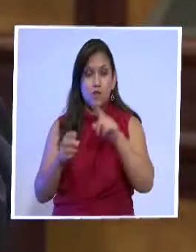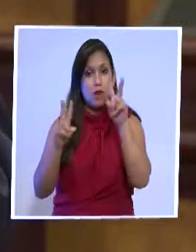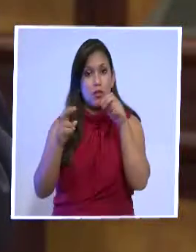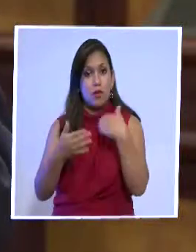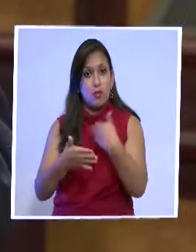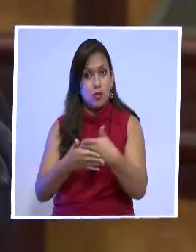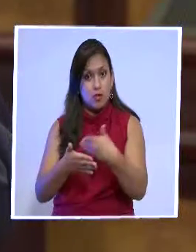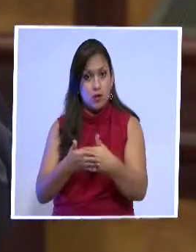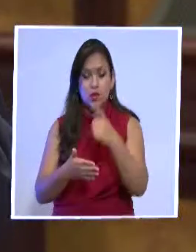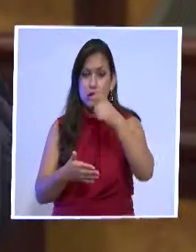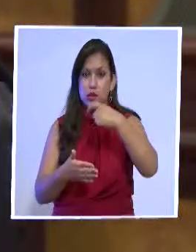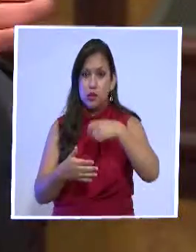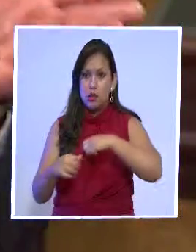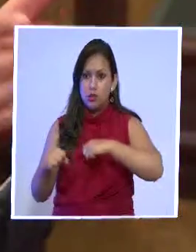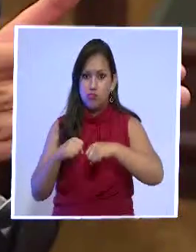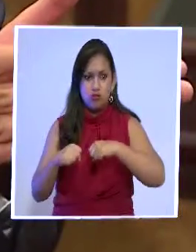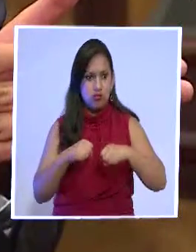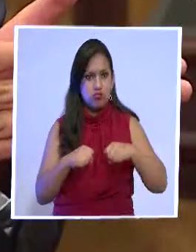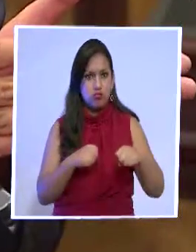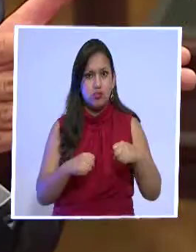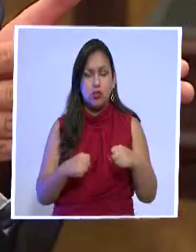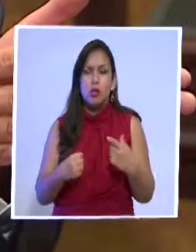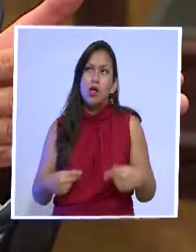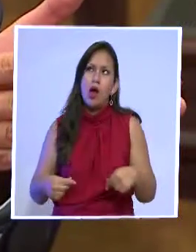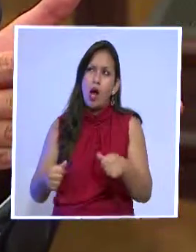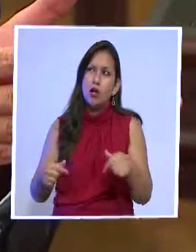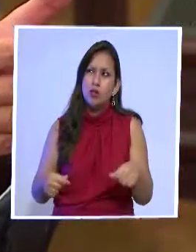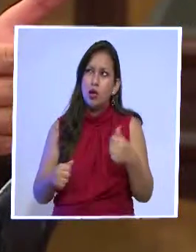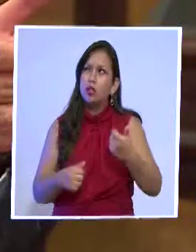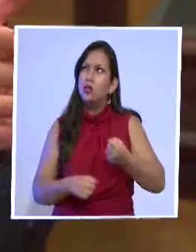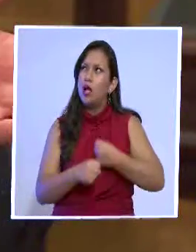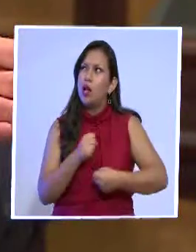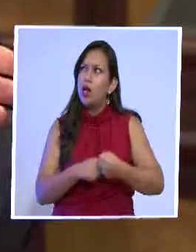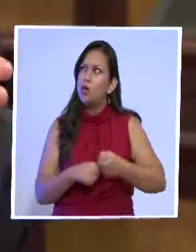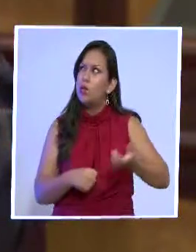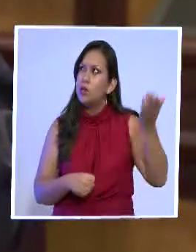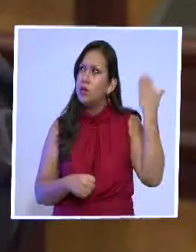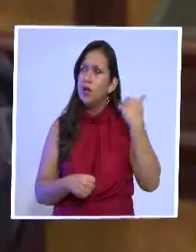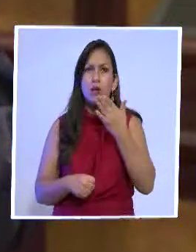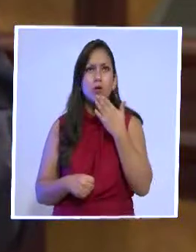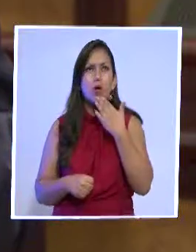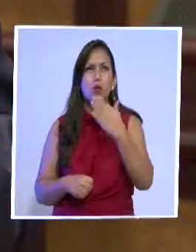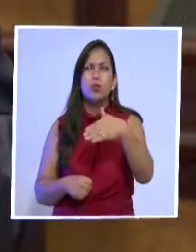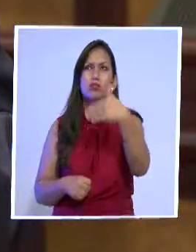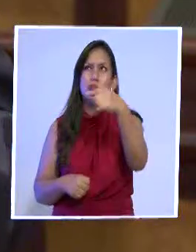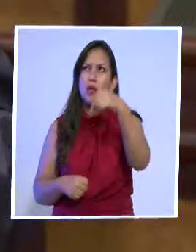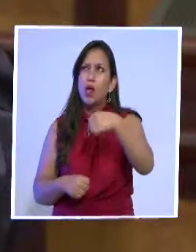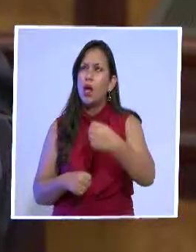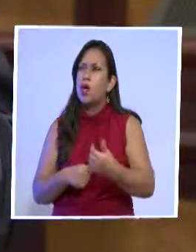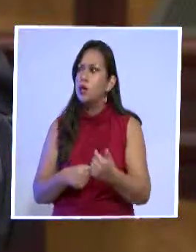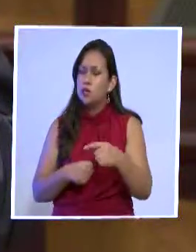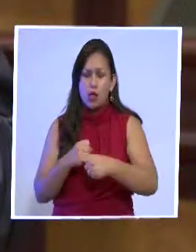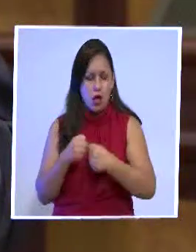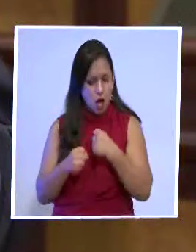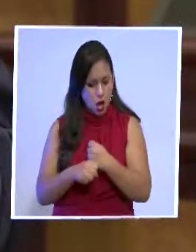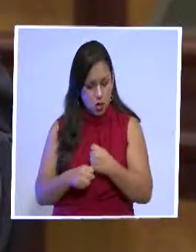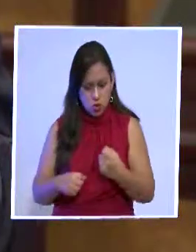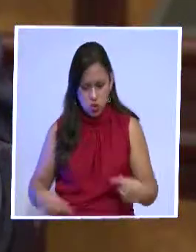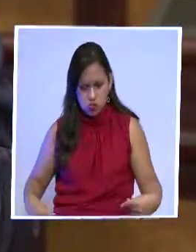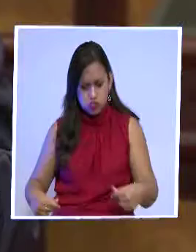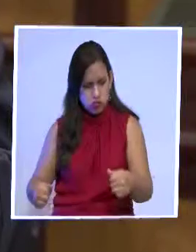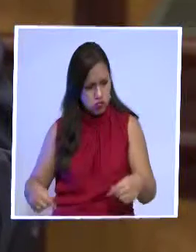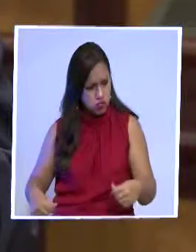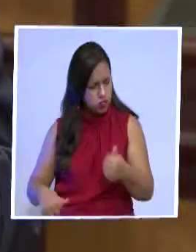ejercicio retrotrayendo las cosas desde el anterior año, para poder hacer una proyección y establecer cuánto es lo que van a gastar o